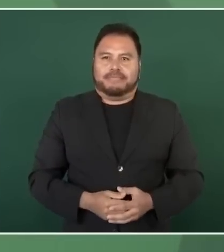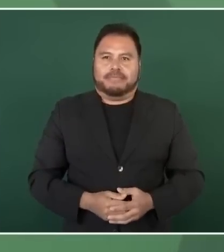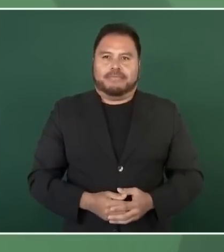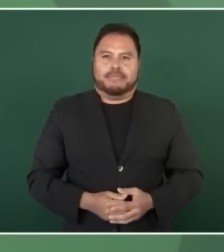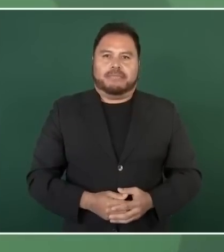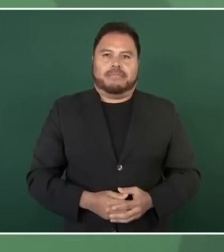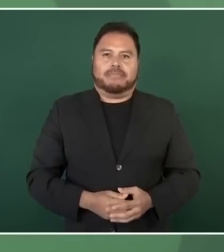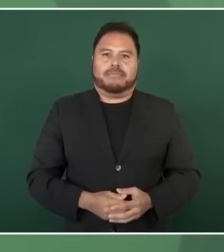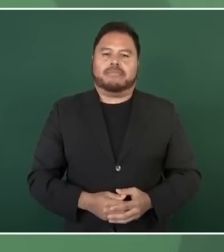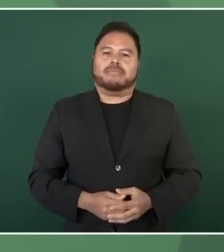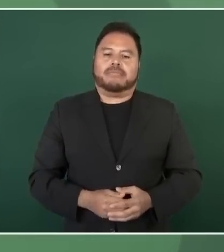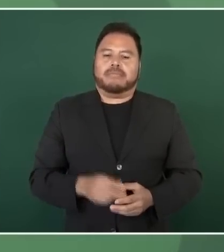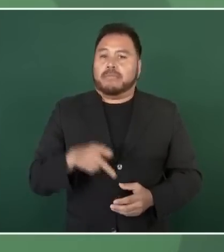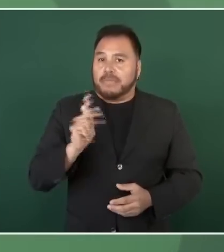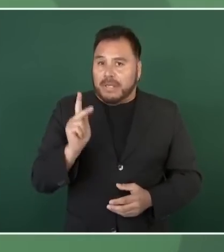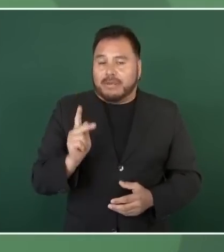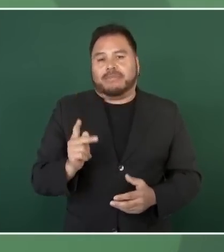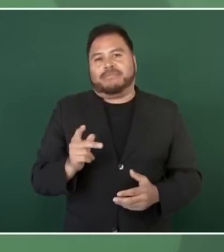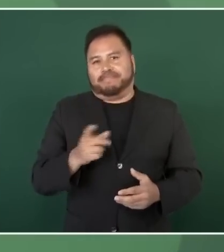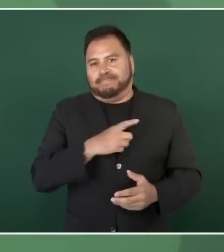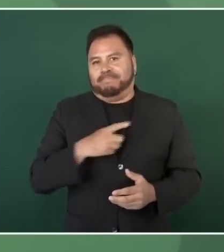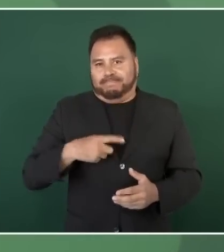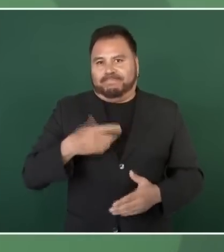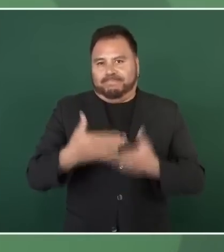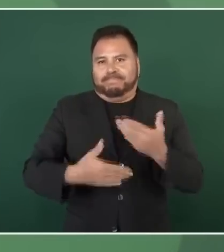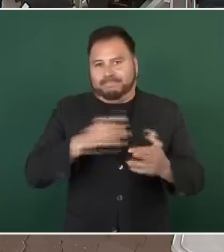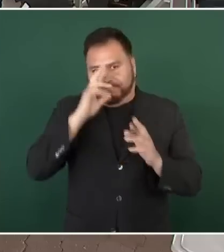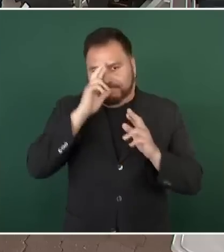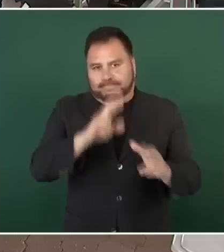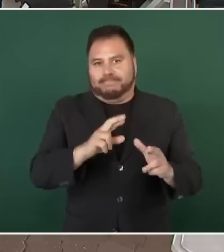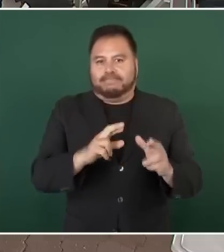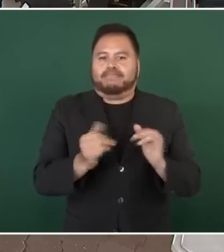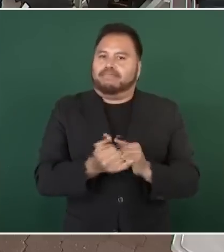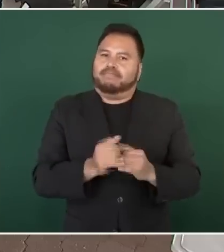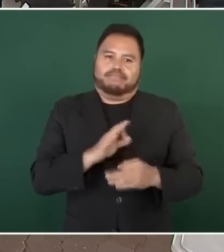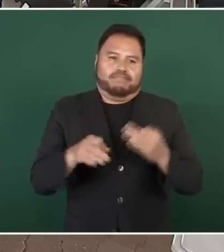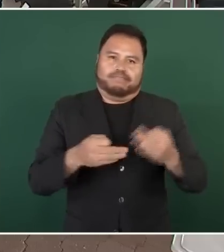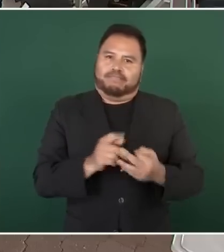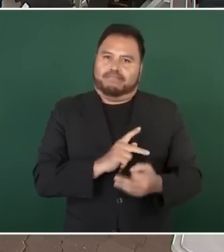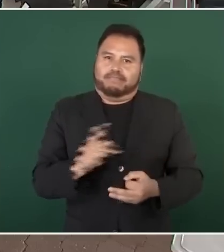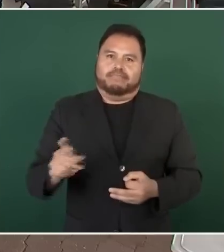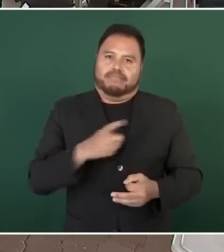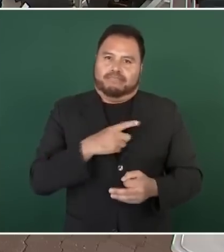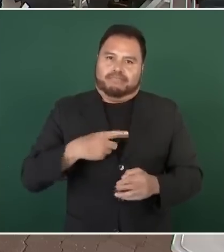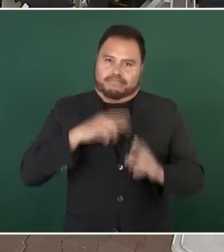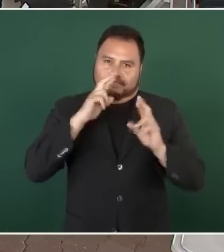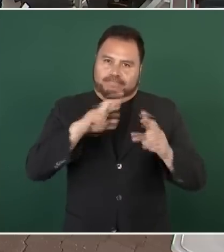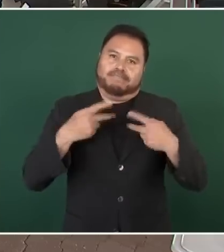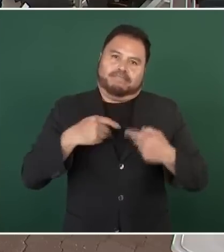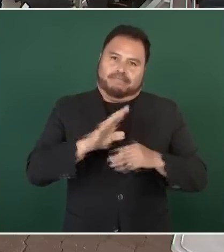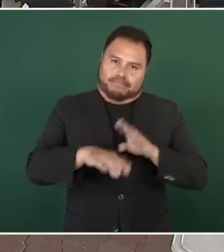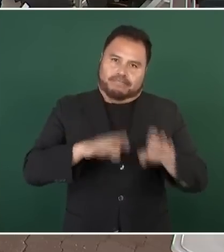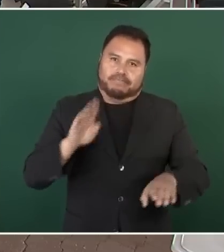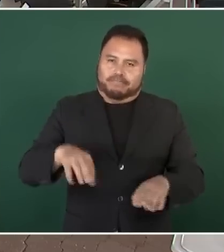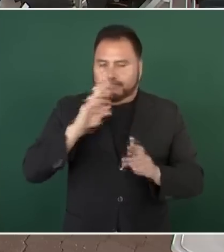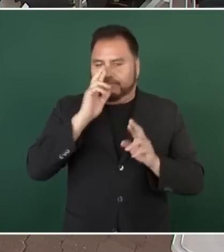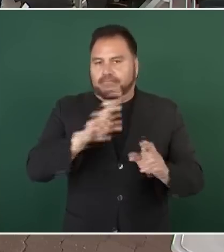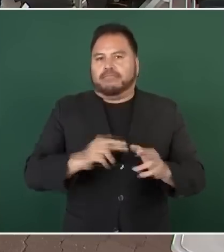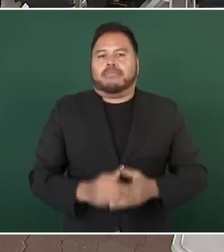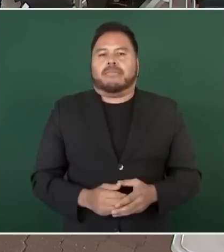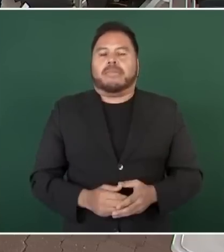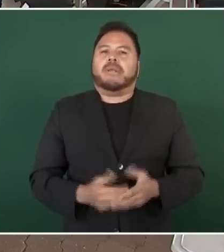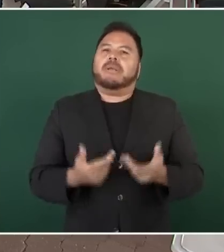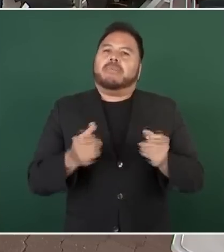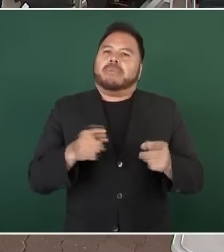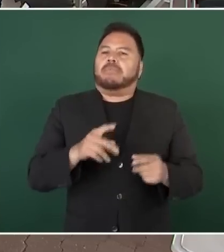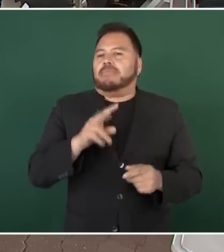Pero pues hay que ser respetuosos, sobre todo de los difuntos, y